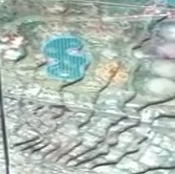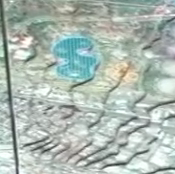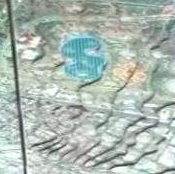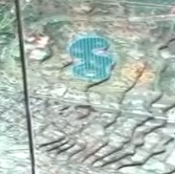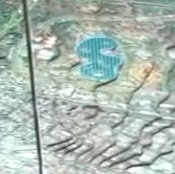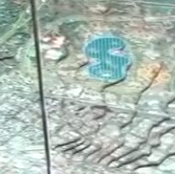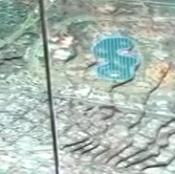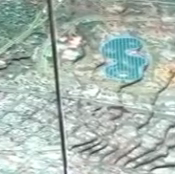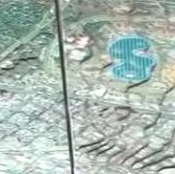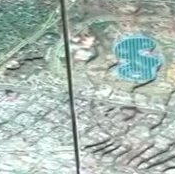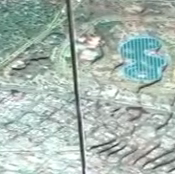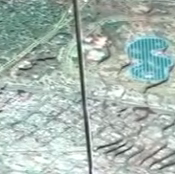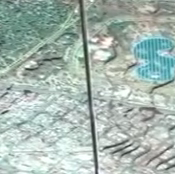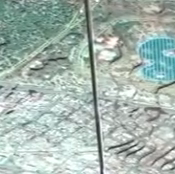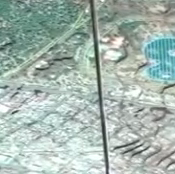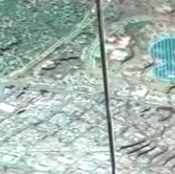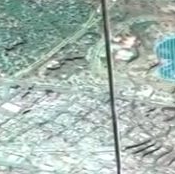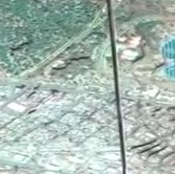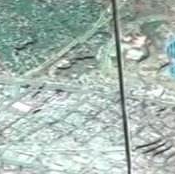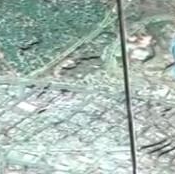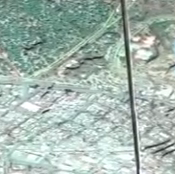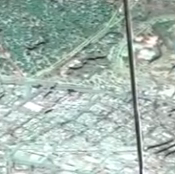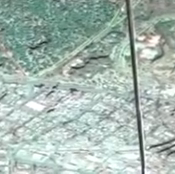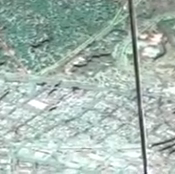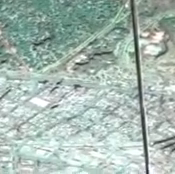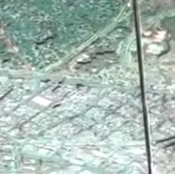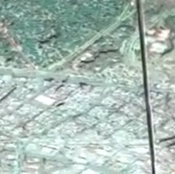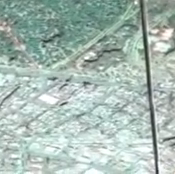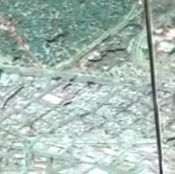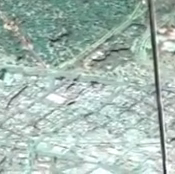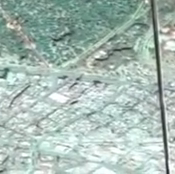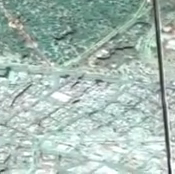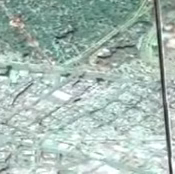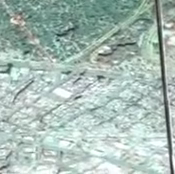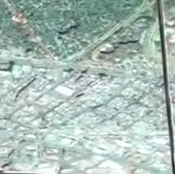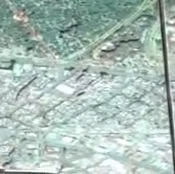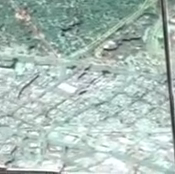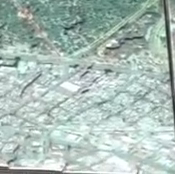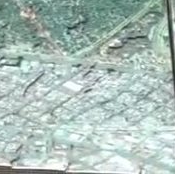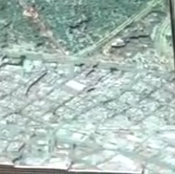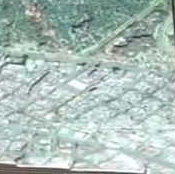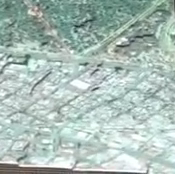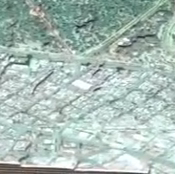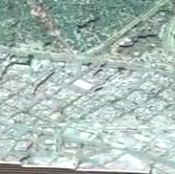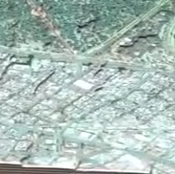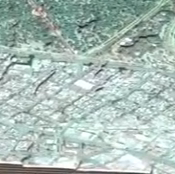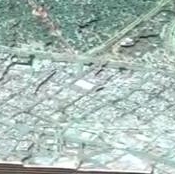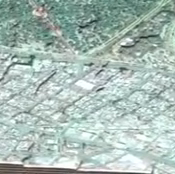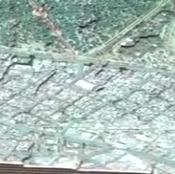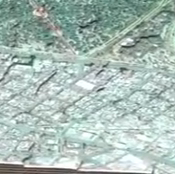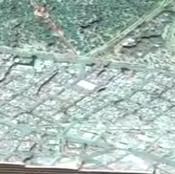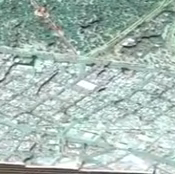El cementerio de Dolores es todo, es inmenso, es todo este terreno.